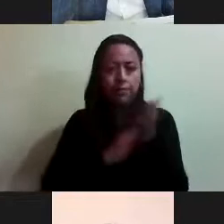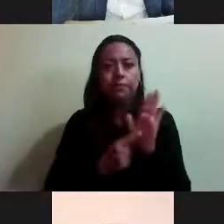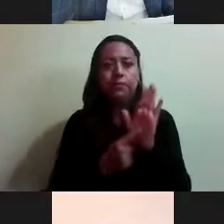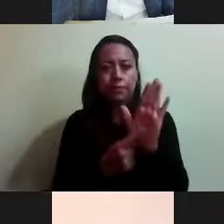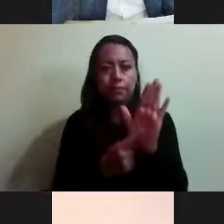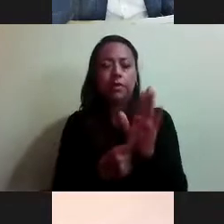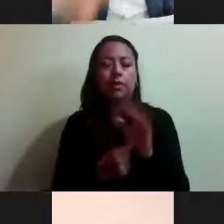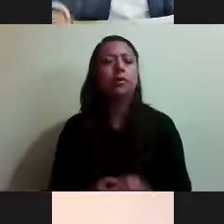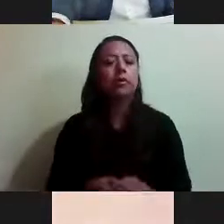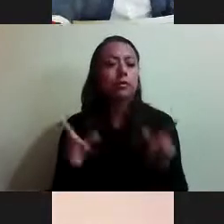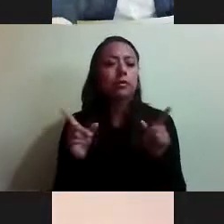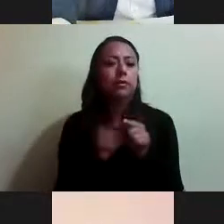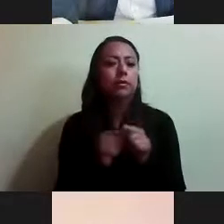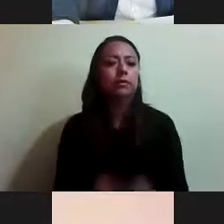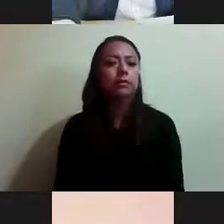cuánto?